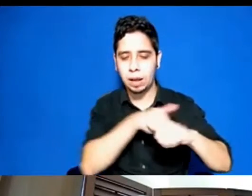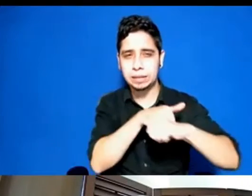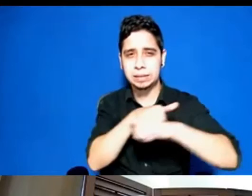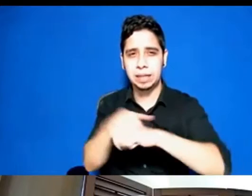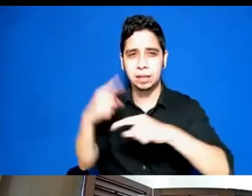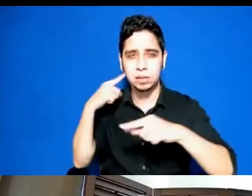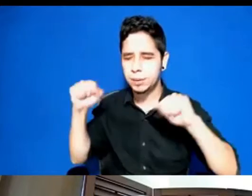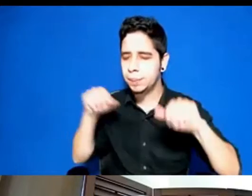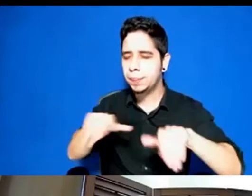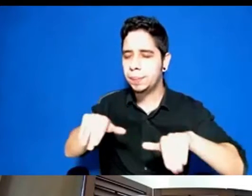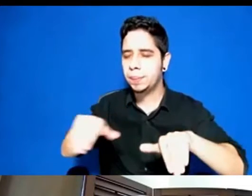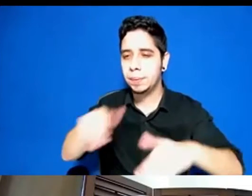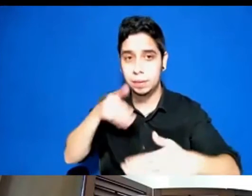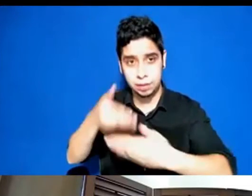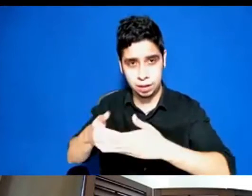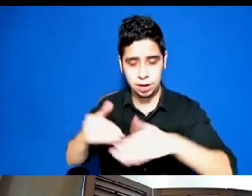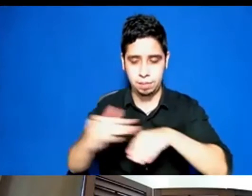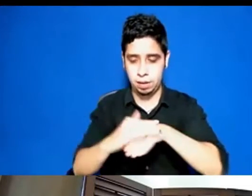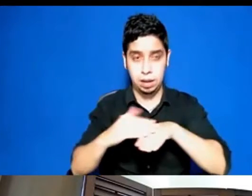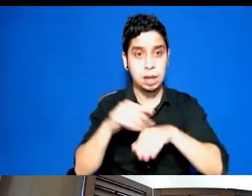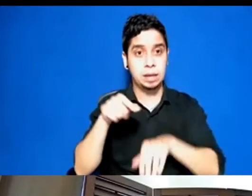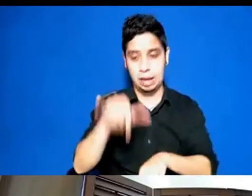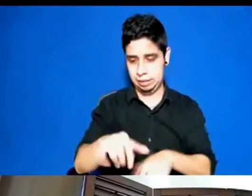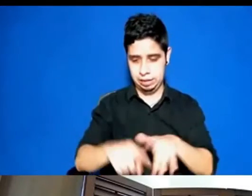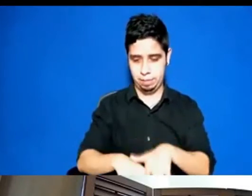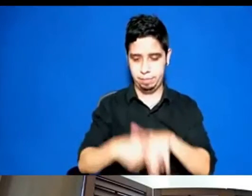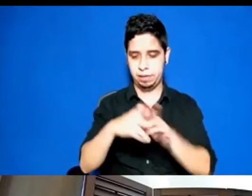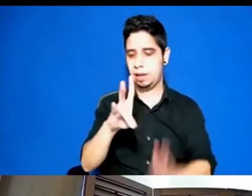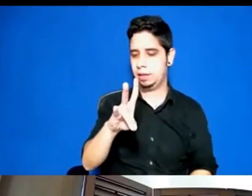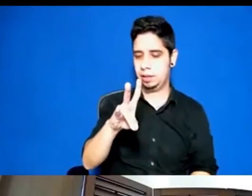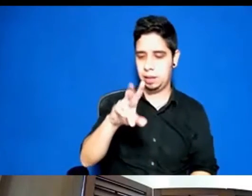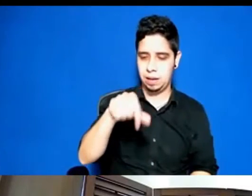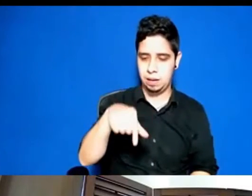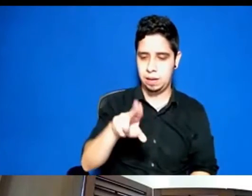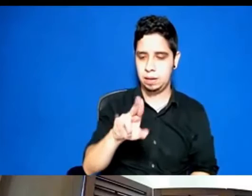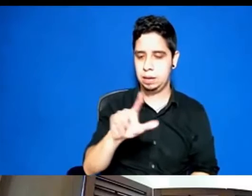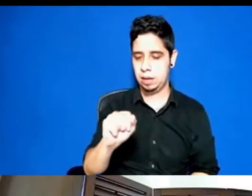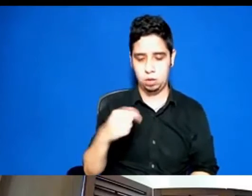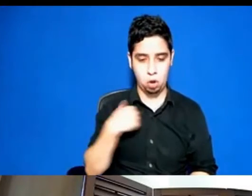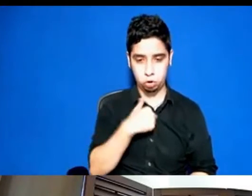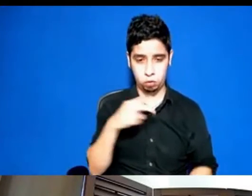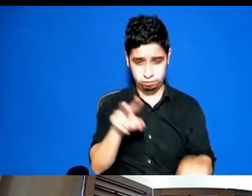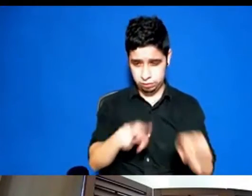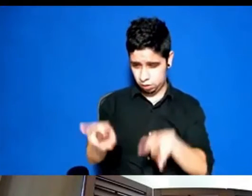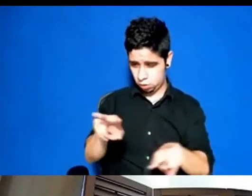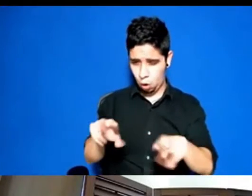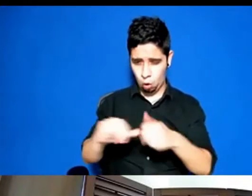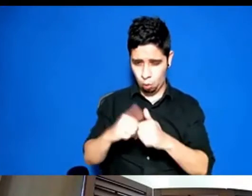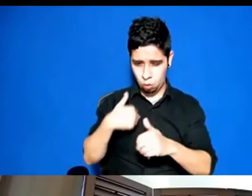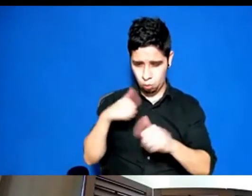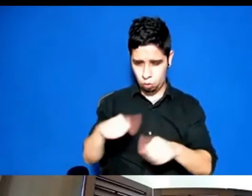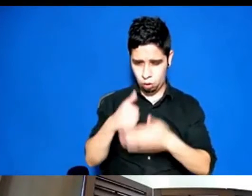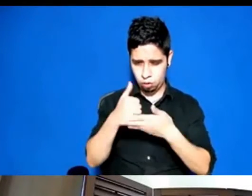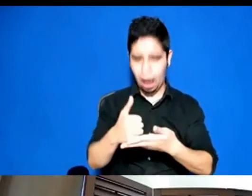y de ahí nacen 7 quillas de qué están haciendo y de cómo puedo ayudar. Cuando yo me entero